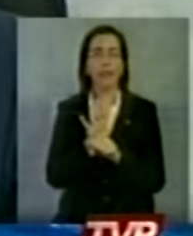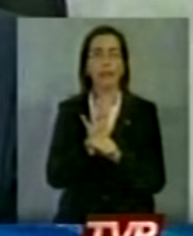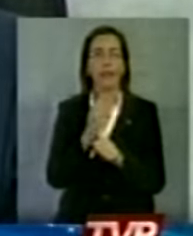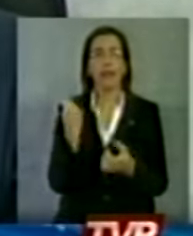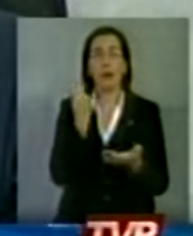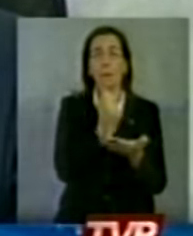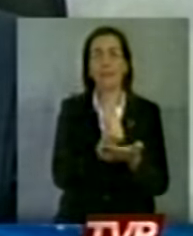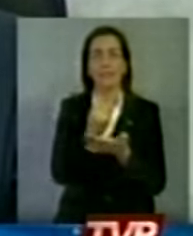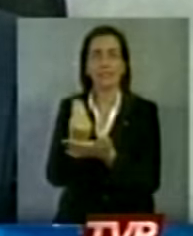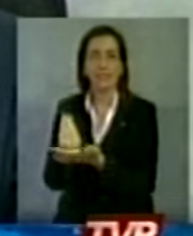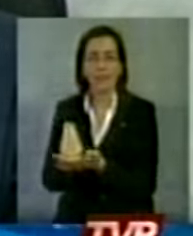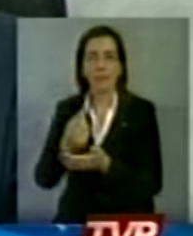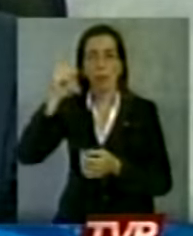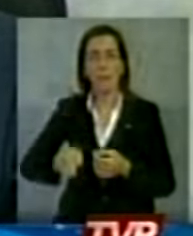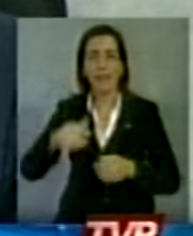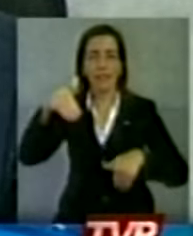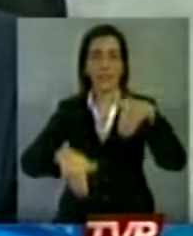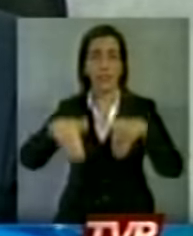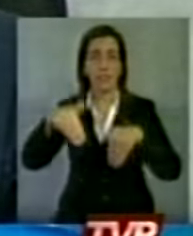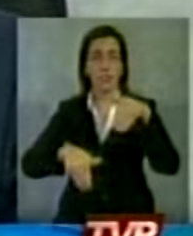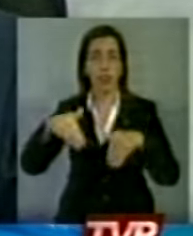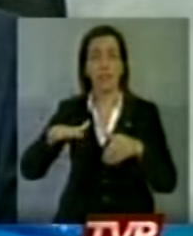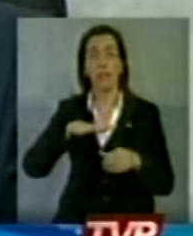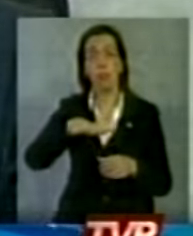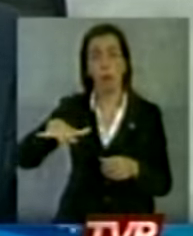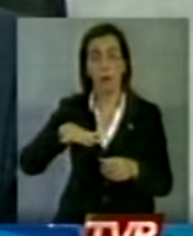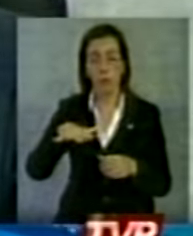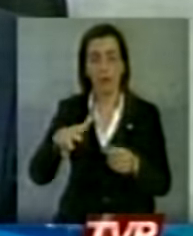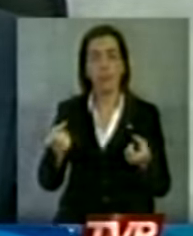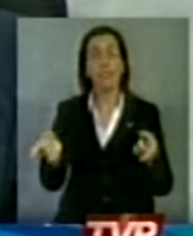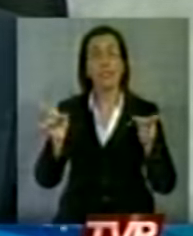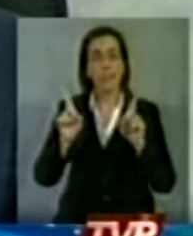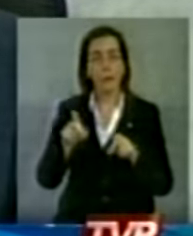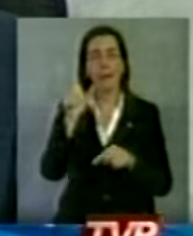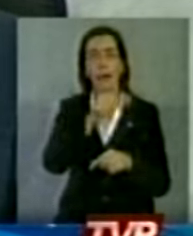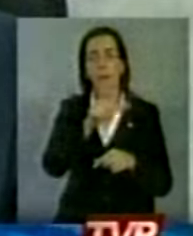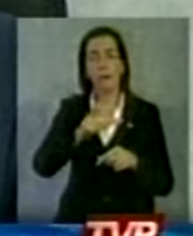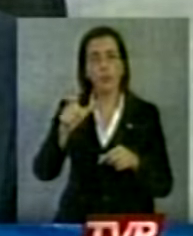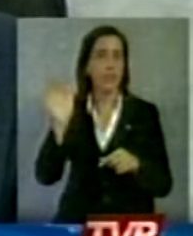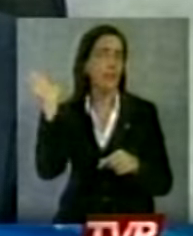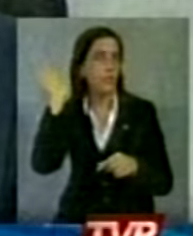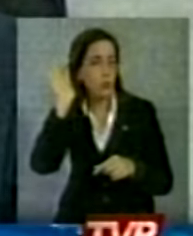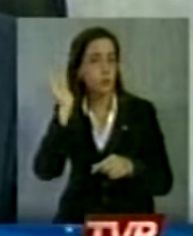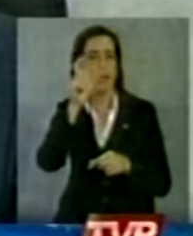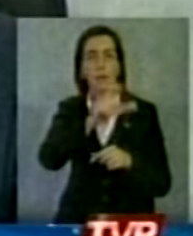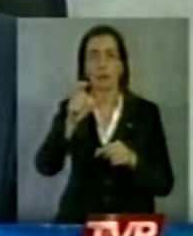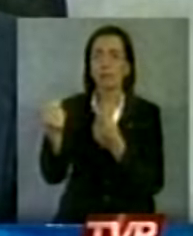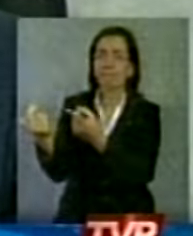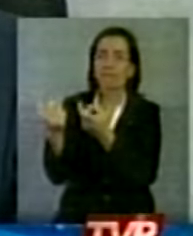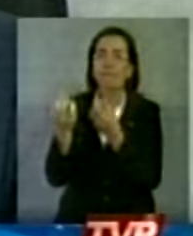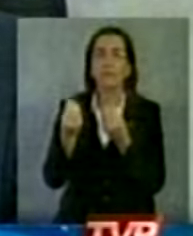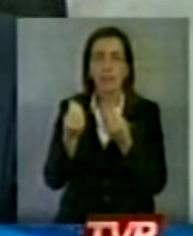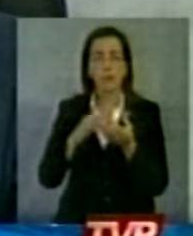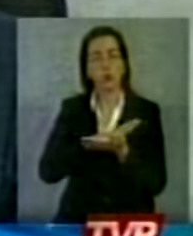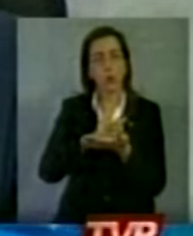por excelencia del mandato popular. Son también los intérpretes del interés público.